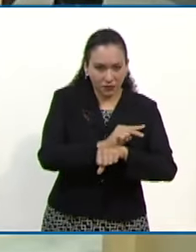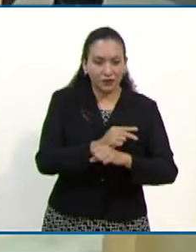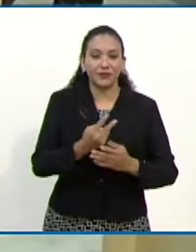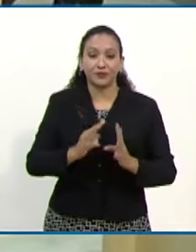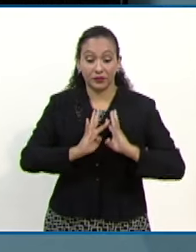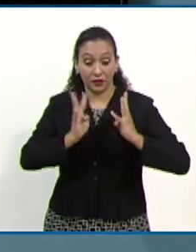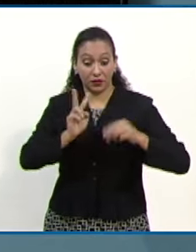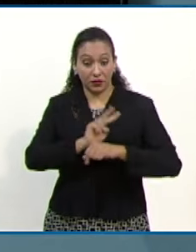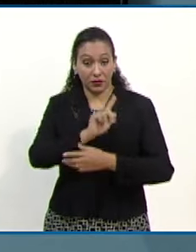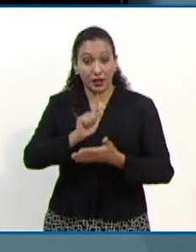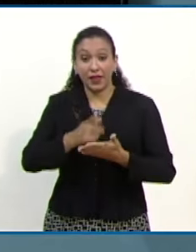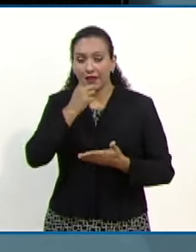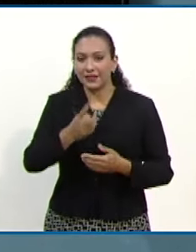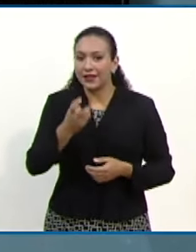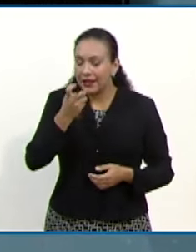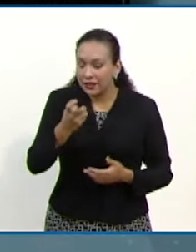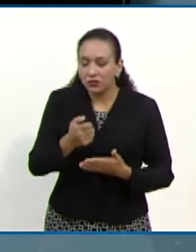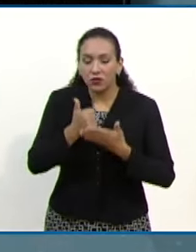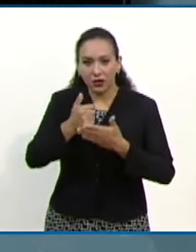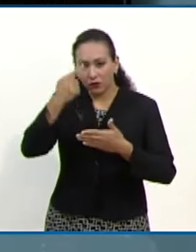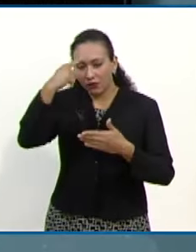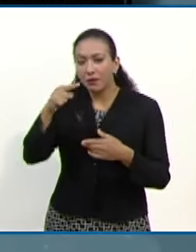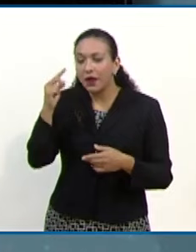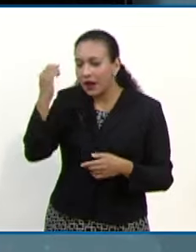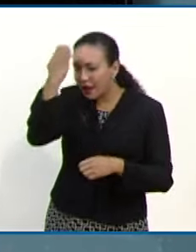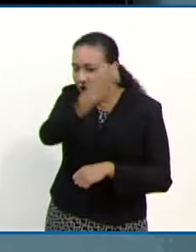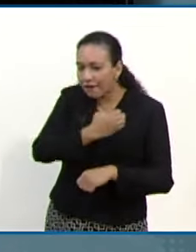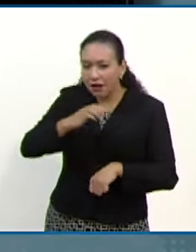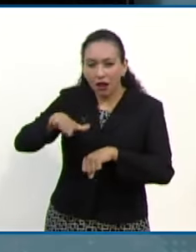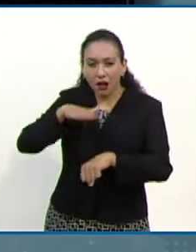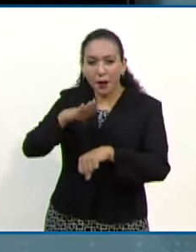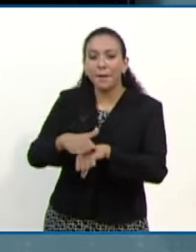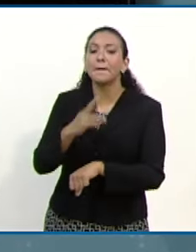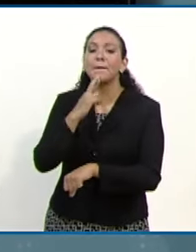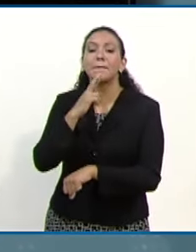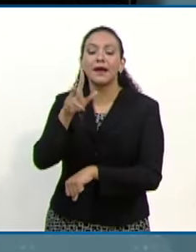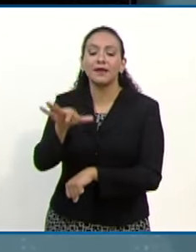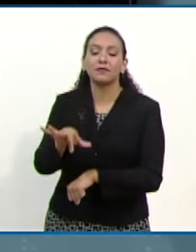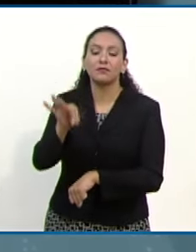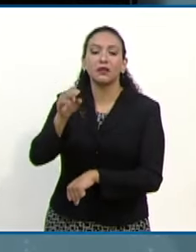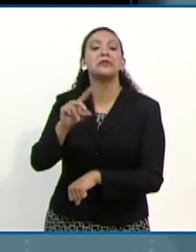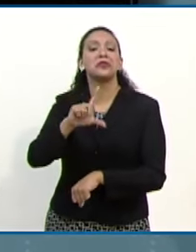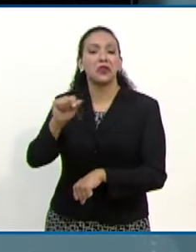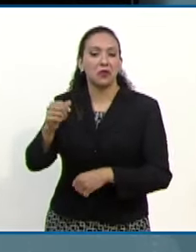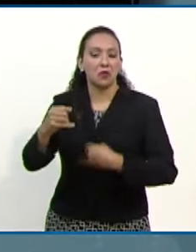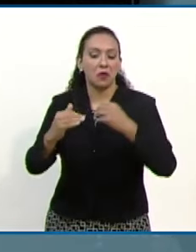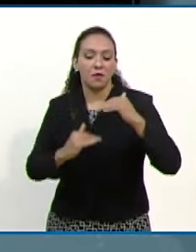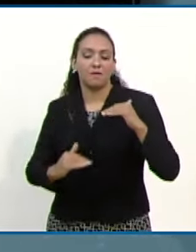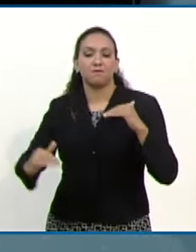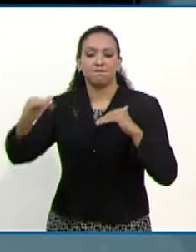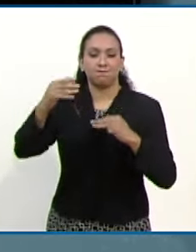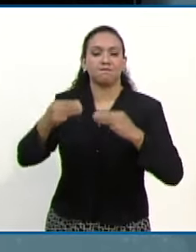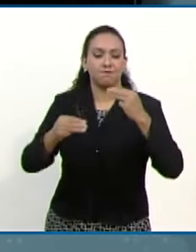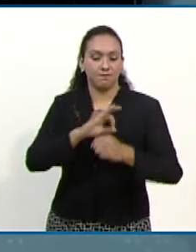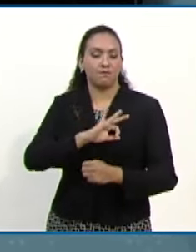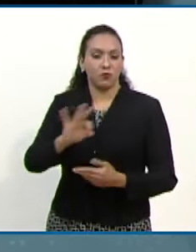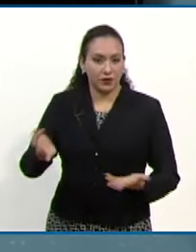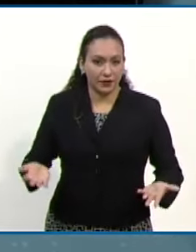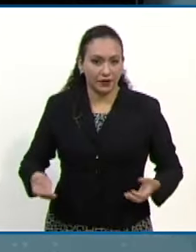carrera judicial garantiza que la función jurisdiccional se desempeñe libre de presiones internas y